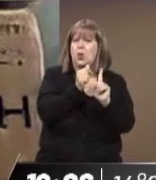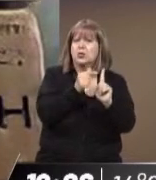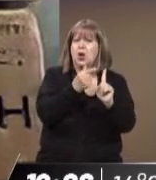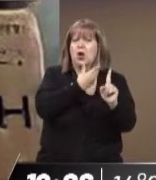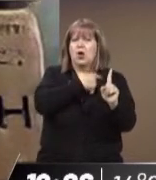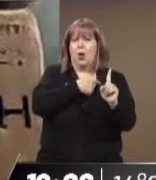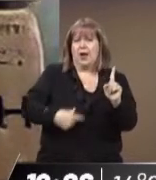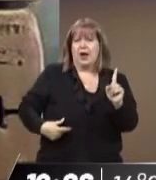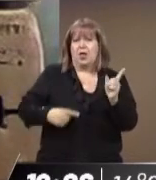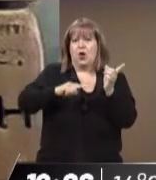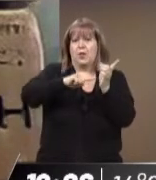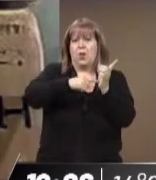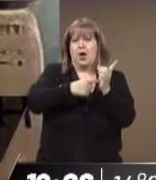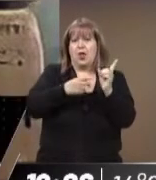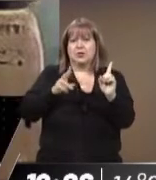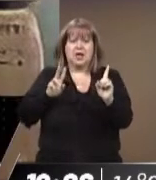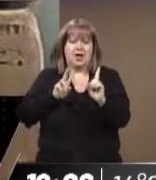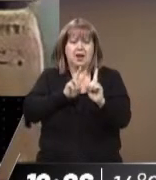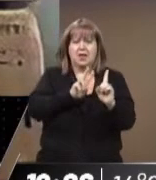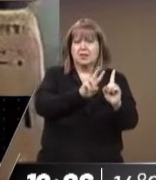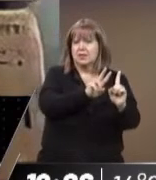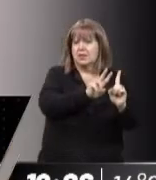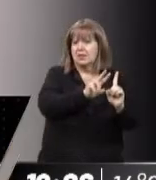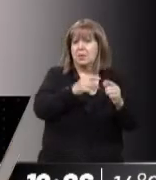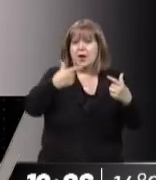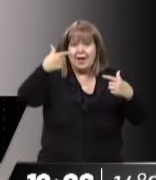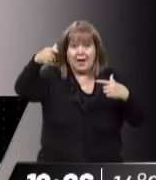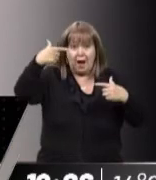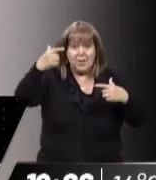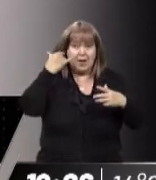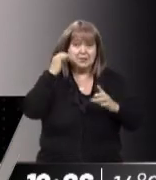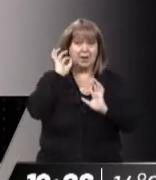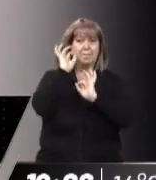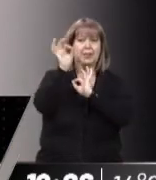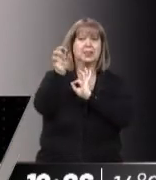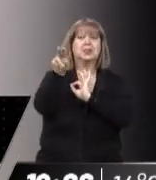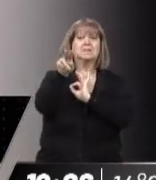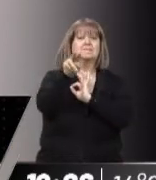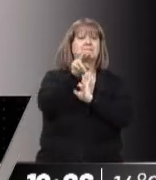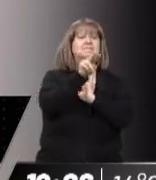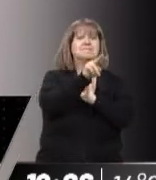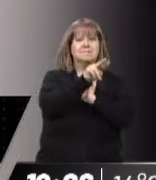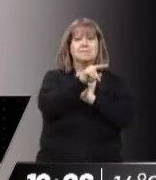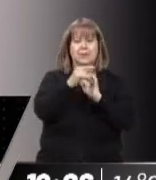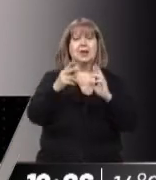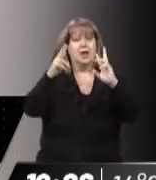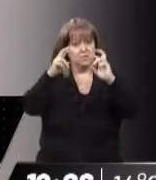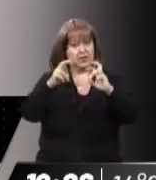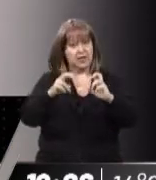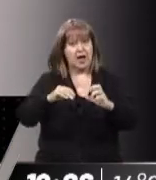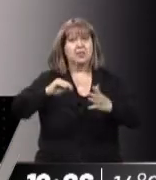allí justamente haciendo esa actividad. O no. Entonces, bueno, por supuesto, está todo esto en investigación